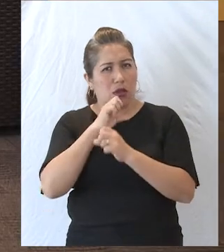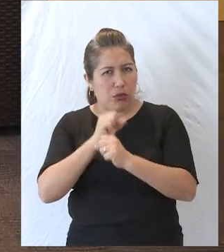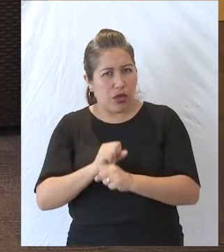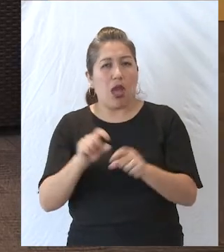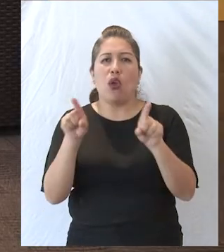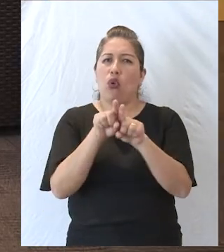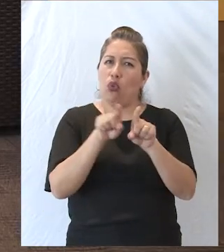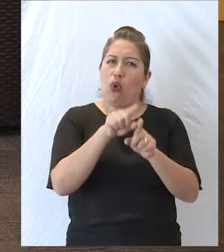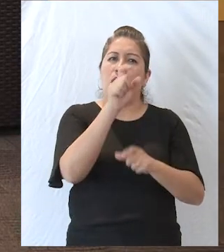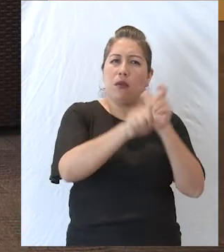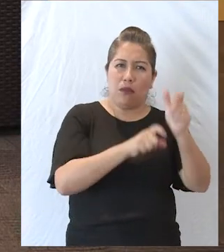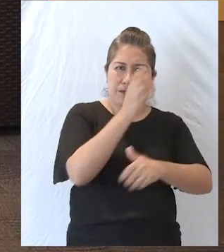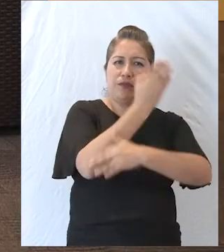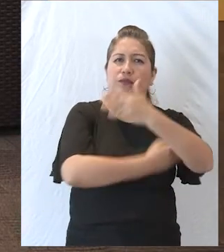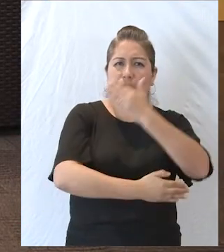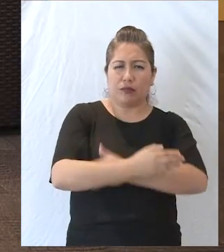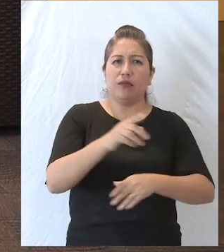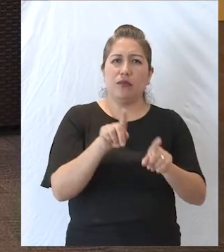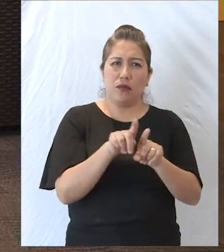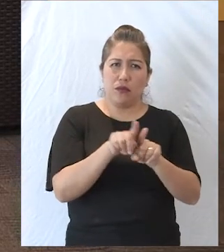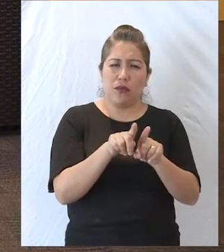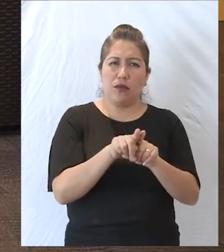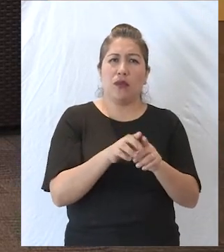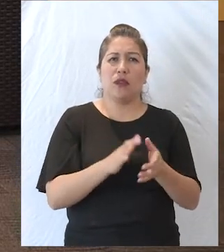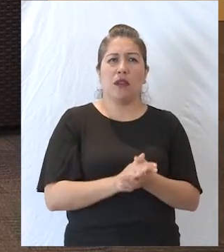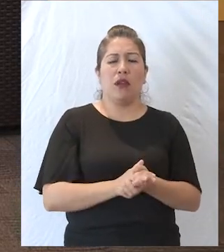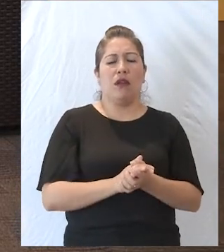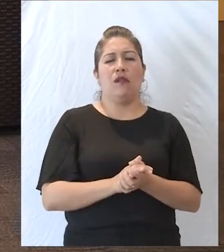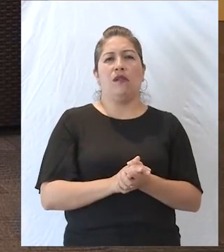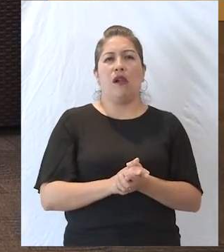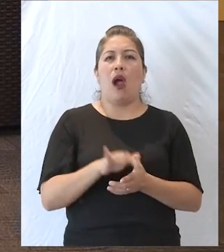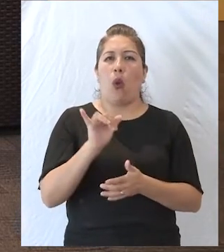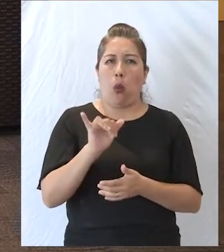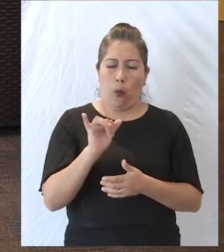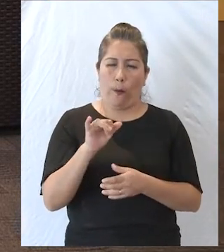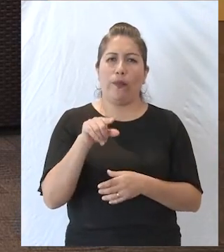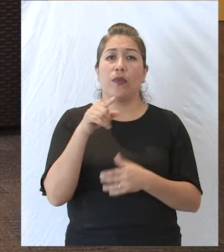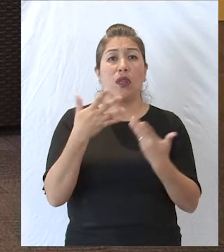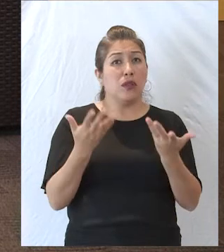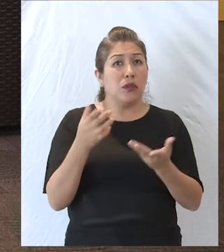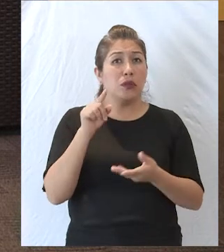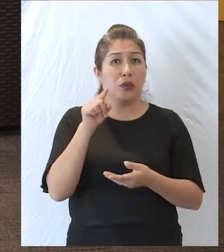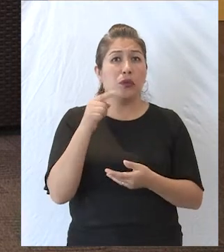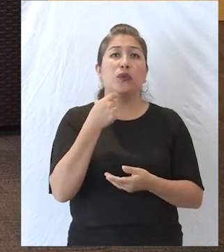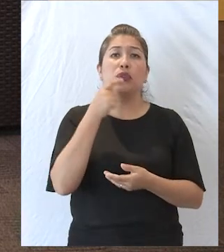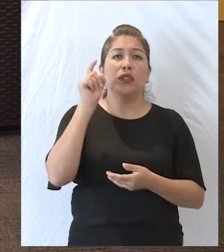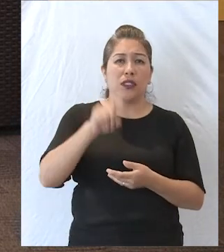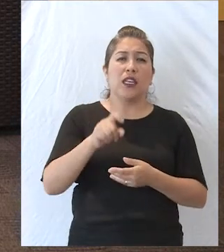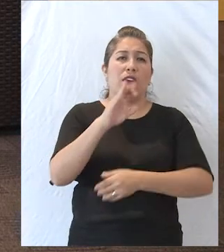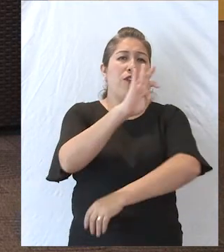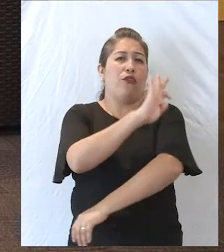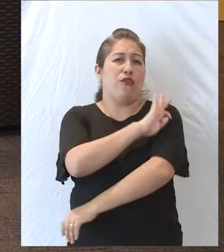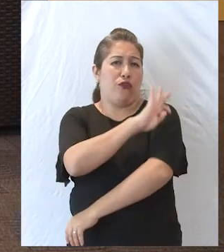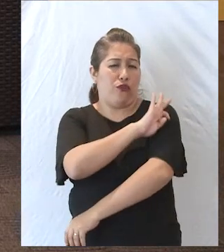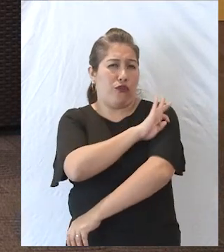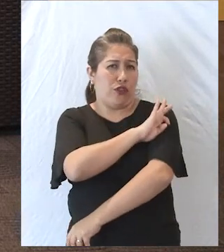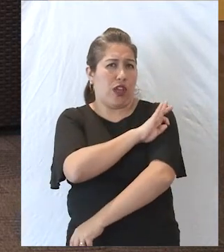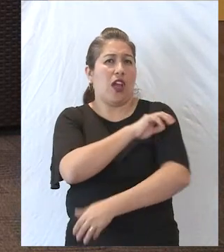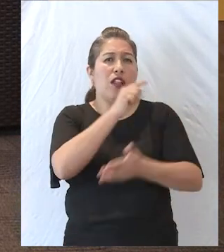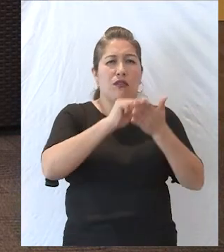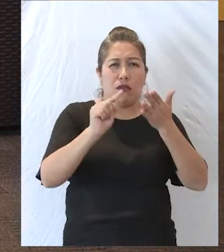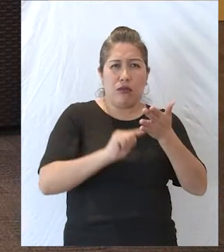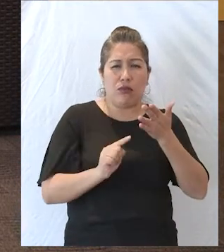con discapacidad. Yo conozco en provincias lo que ustedes están solicitando entonces es que exista una